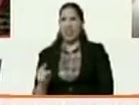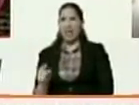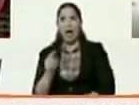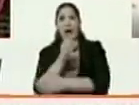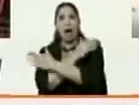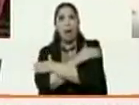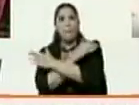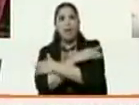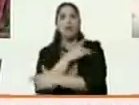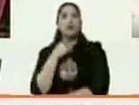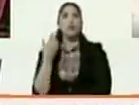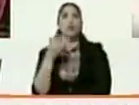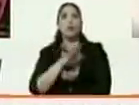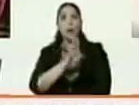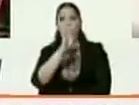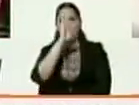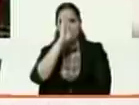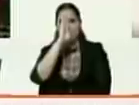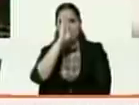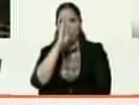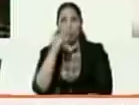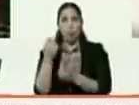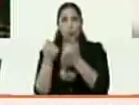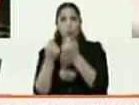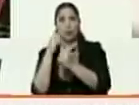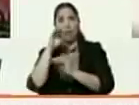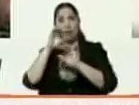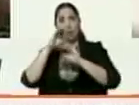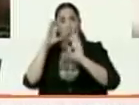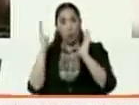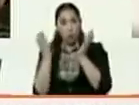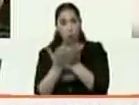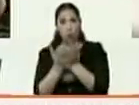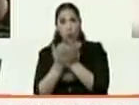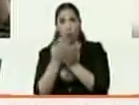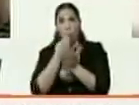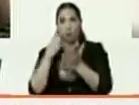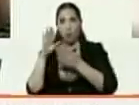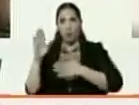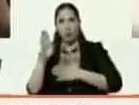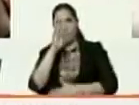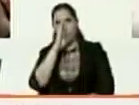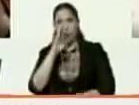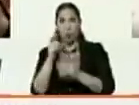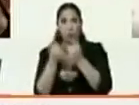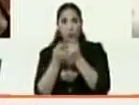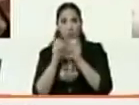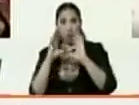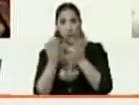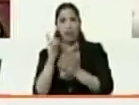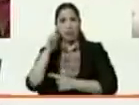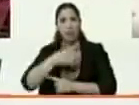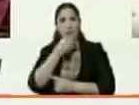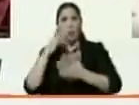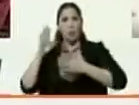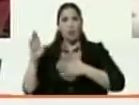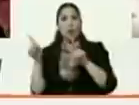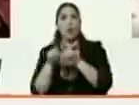del Fondo Monetario Internacional. Se comprometió con el Fondo Monetario Internacional, como se comprometió